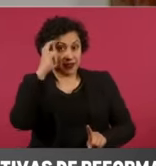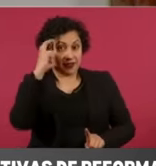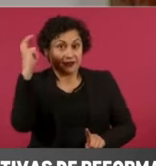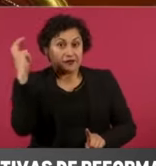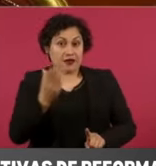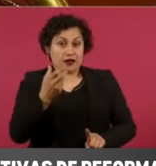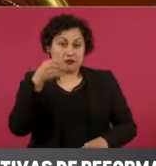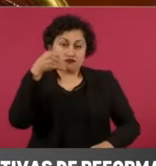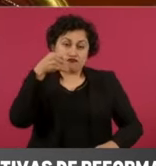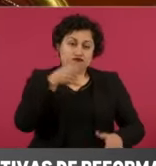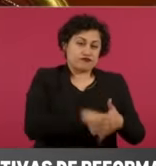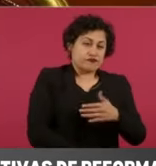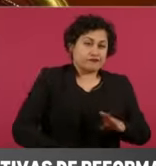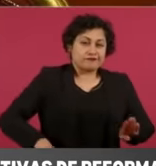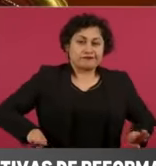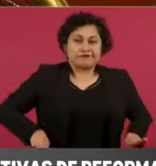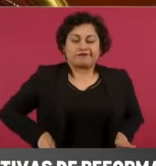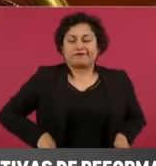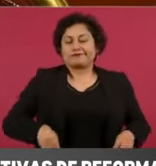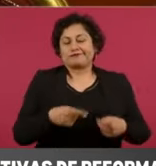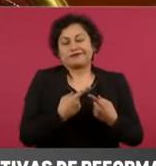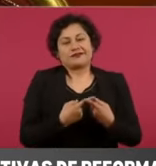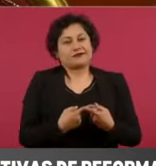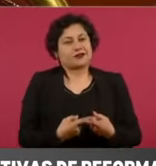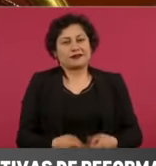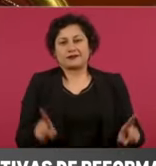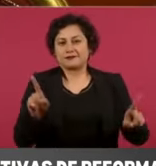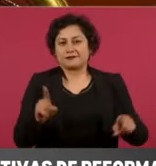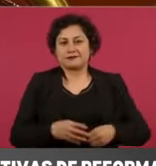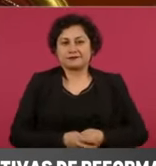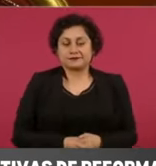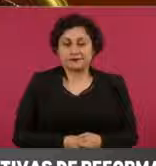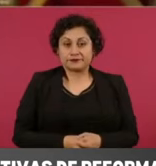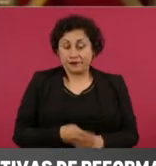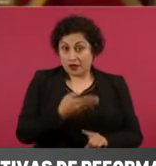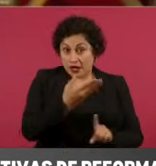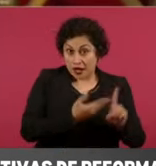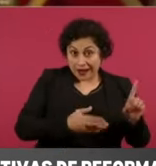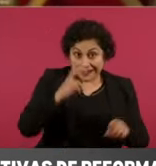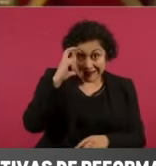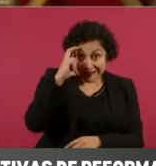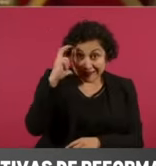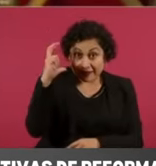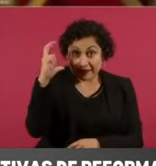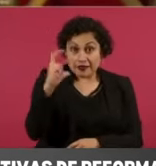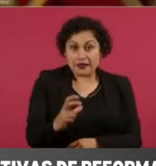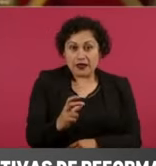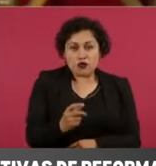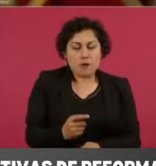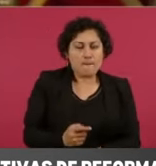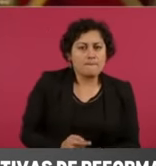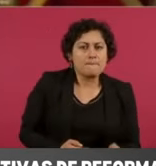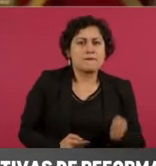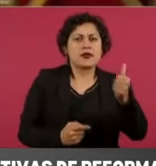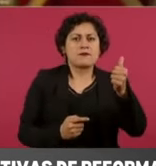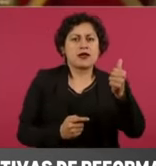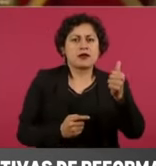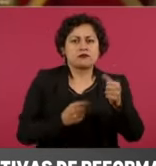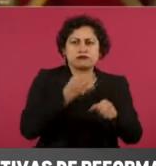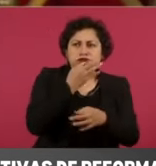Fue el primero en proclamar la abolición de la esclavitud